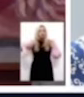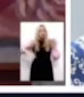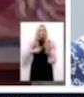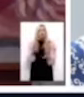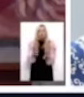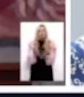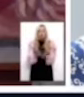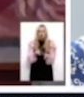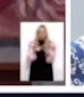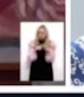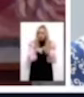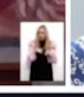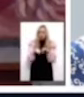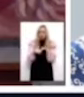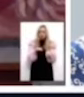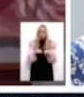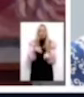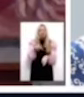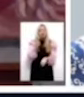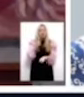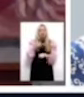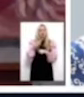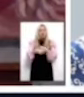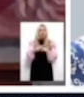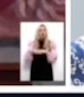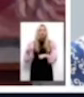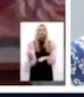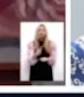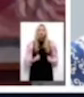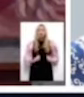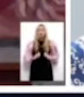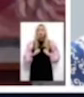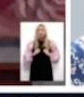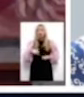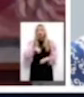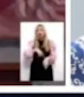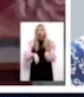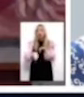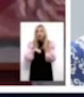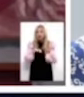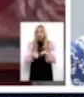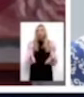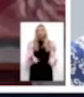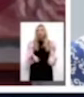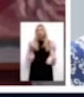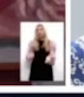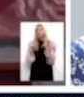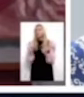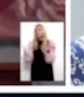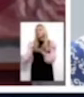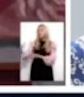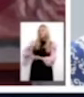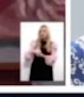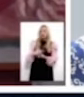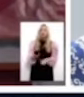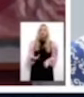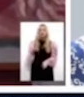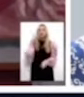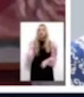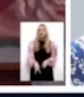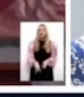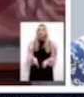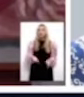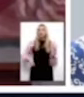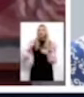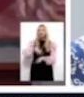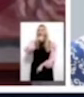quedó desmentido. Por cierto, Pepe, yo tengo una preocupación muy grande, y hoy en la mañana, cuando iniciamos la sesión, lo